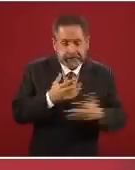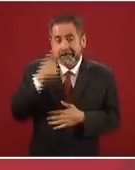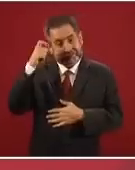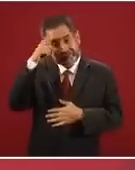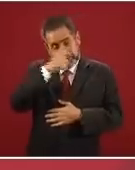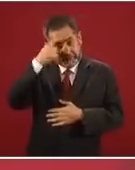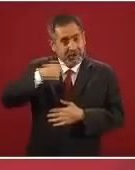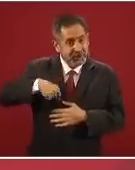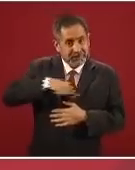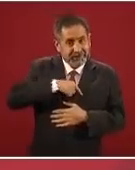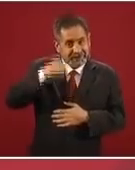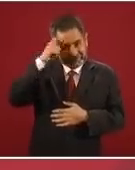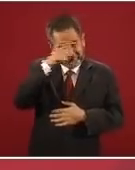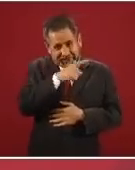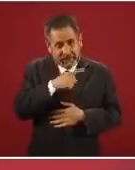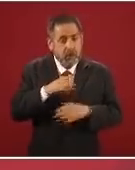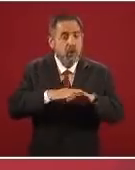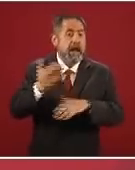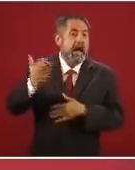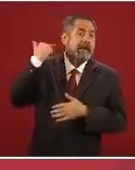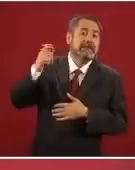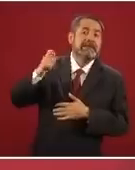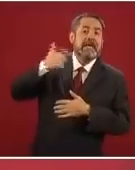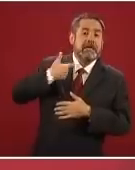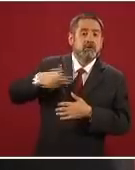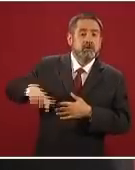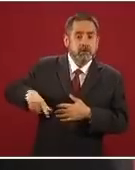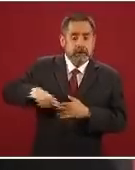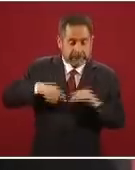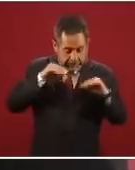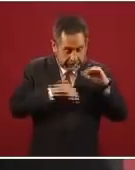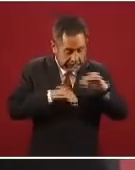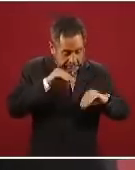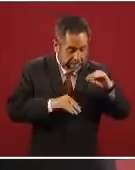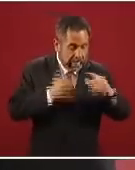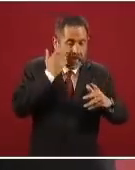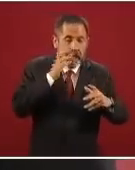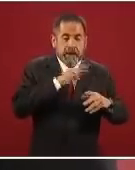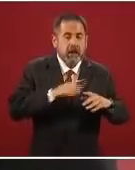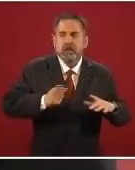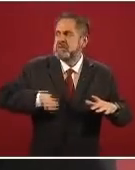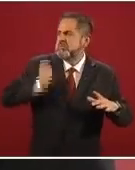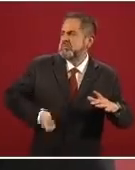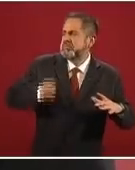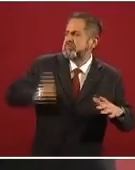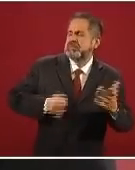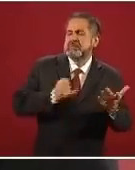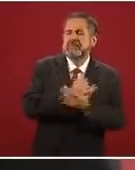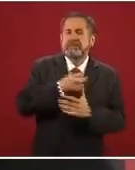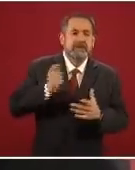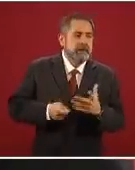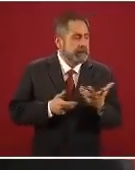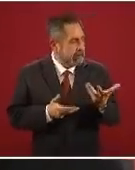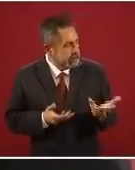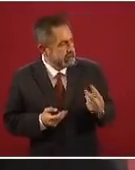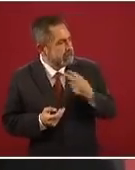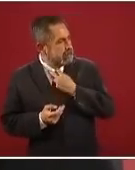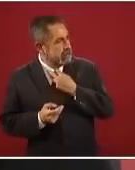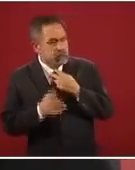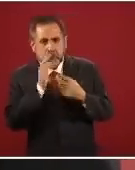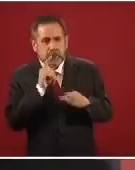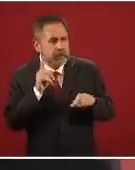el trabajo se vuelve mucho más complicado. ¿Por qué? Porque hay ya sentencias firmes, porque ya